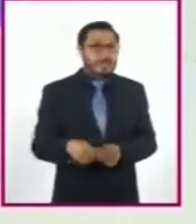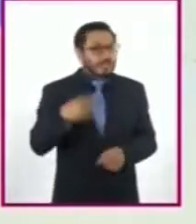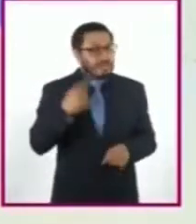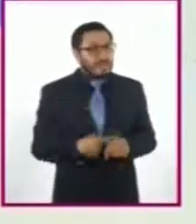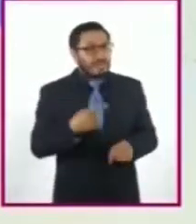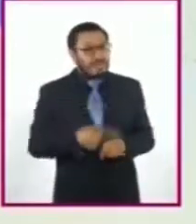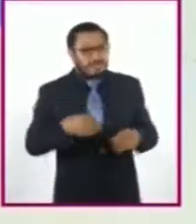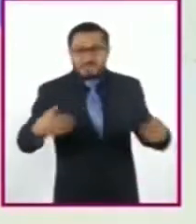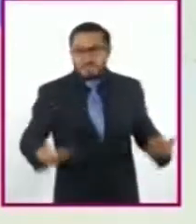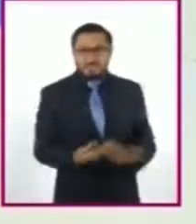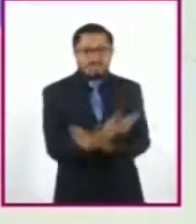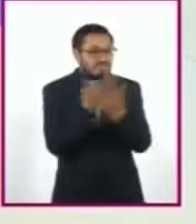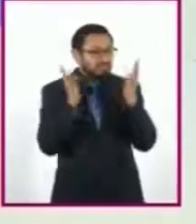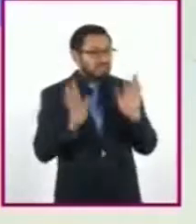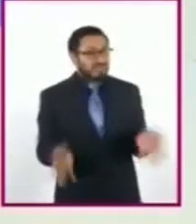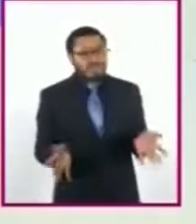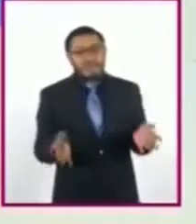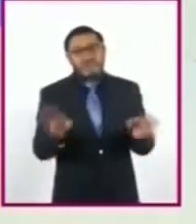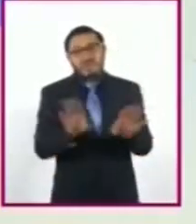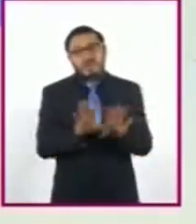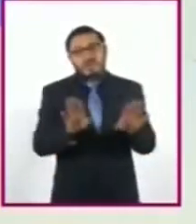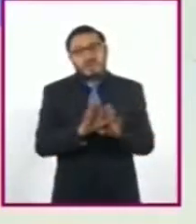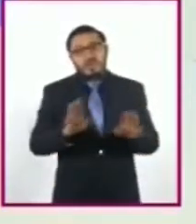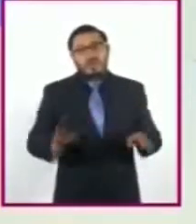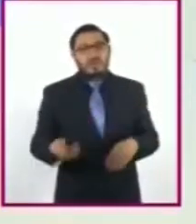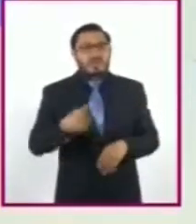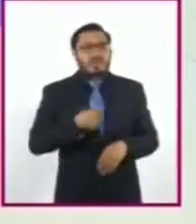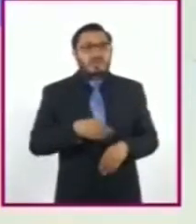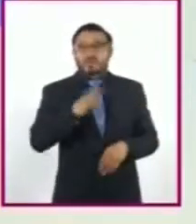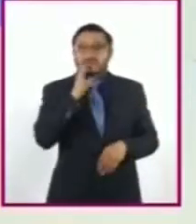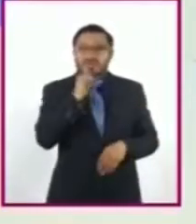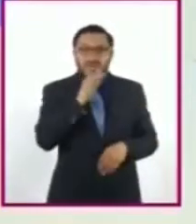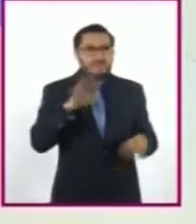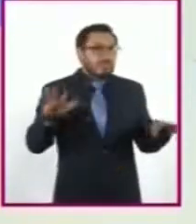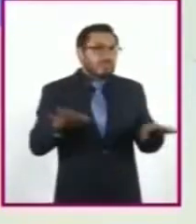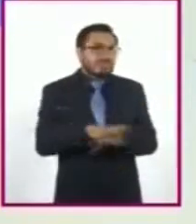que se nace es una situación que está fuera de nuestro control.